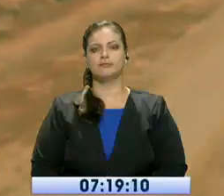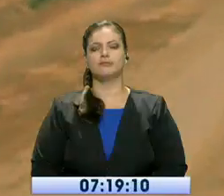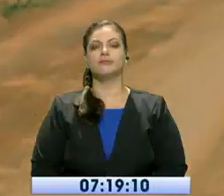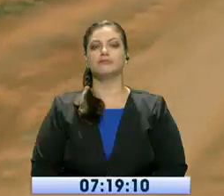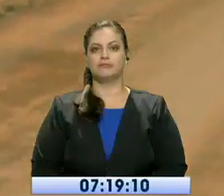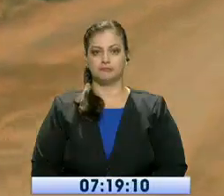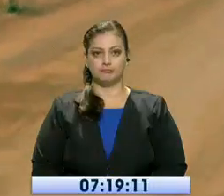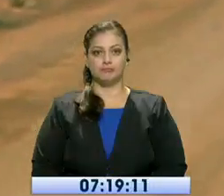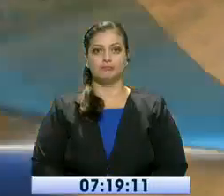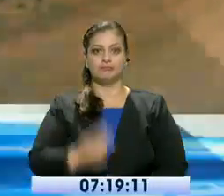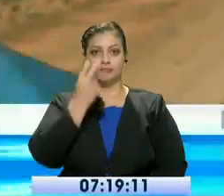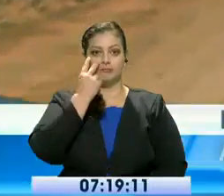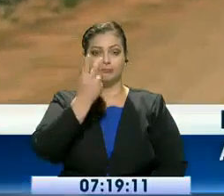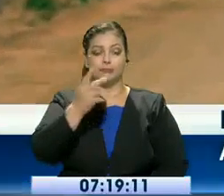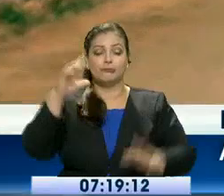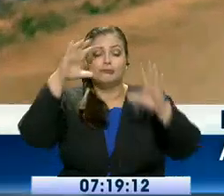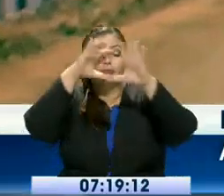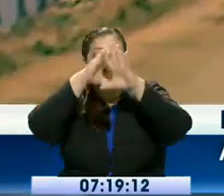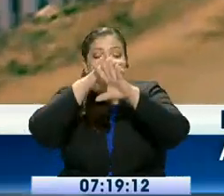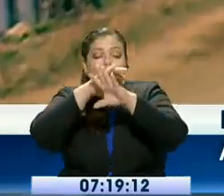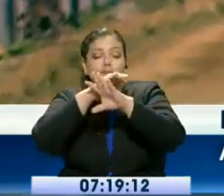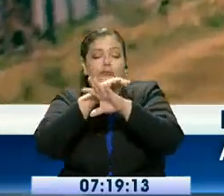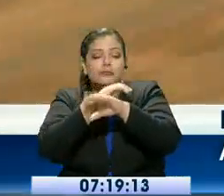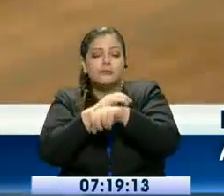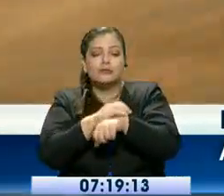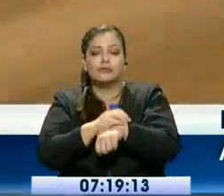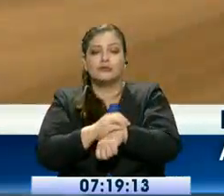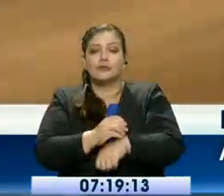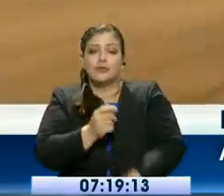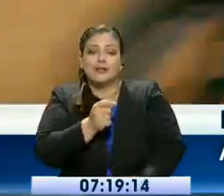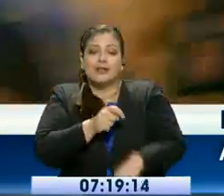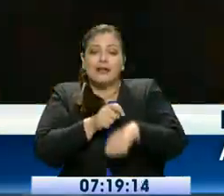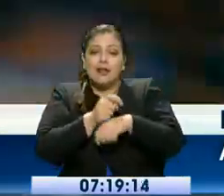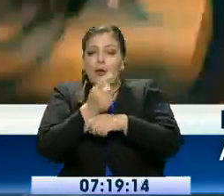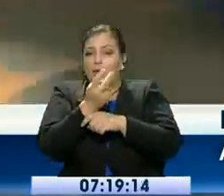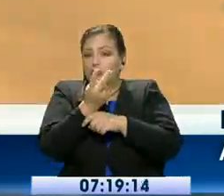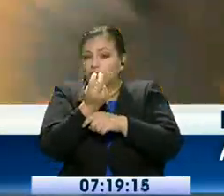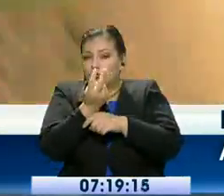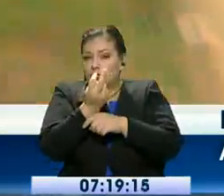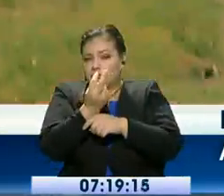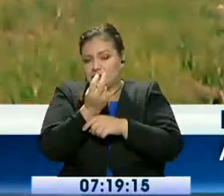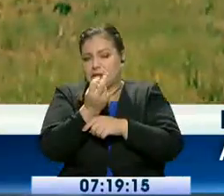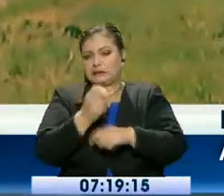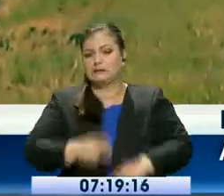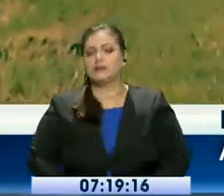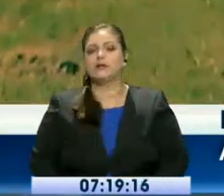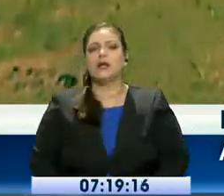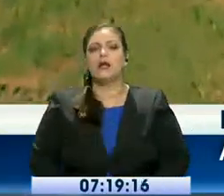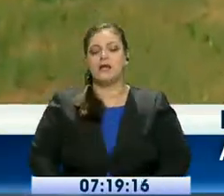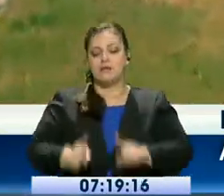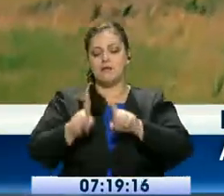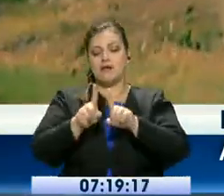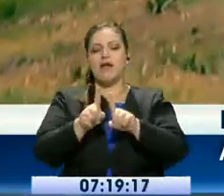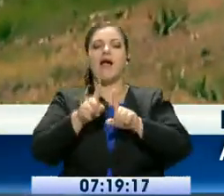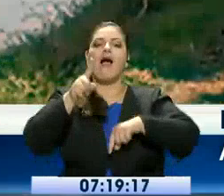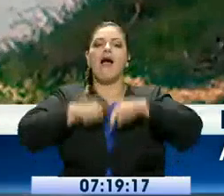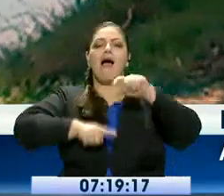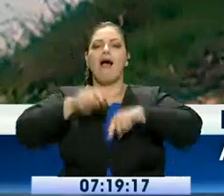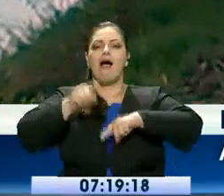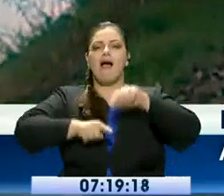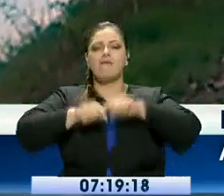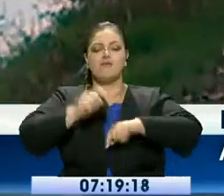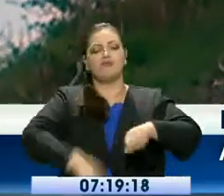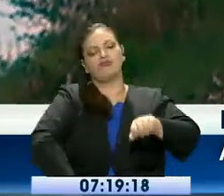Faltaba poco para la medianoche. Dos jóvenes amigos iban de regreso a casa tras jugar su cotidiano partido de fútbol por